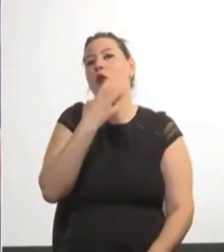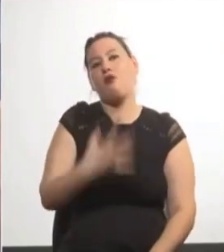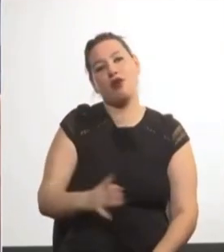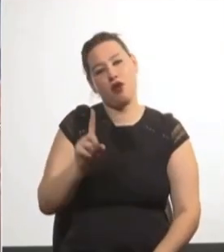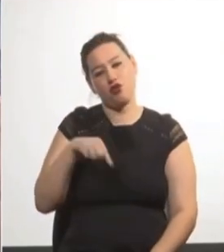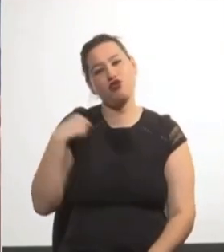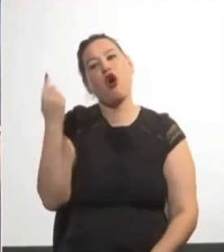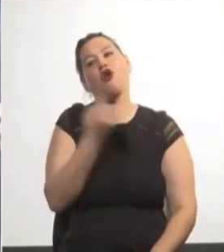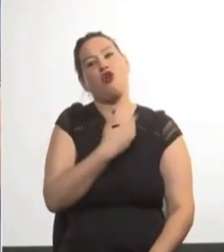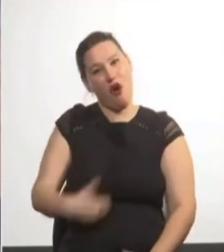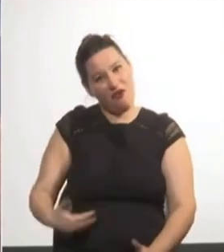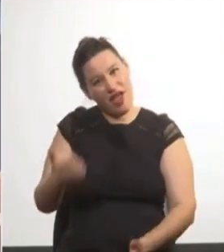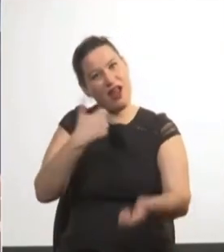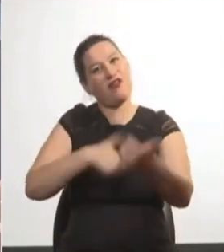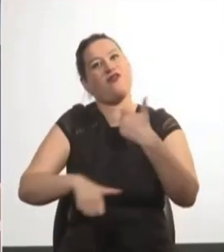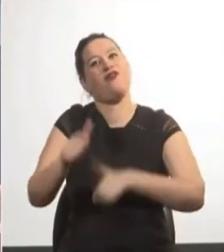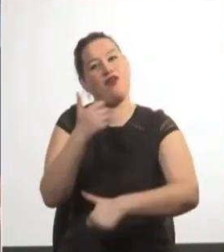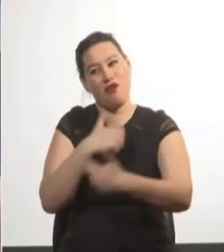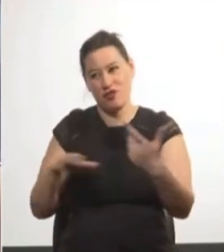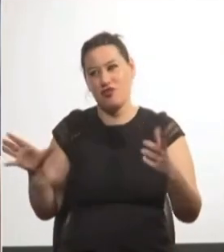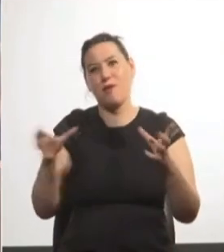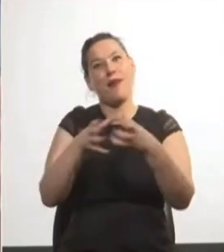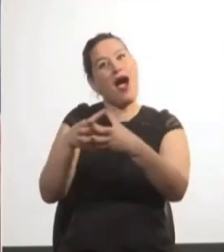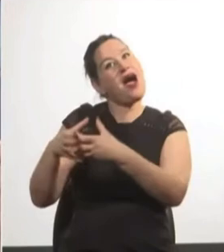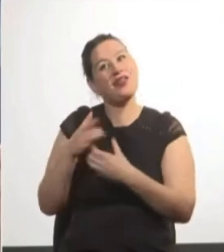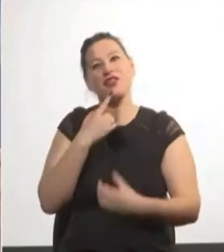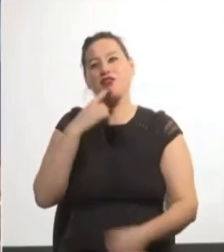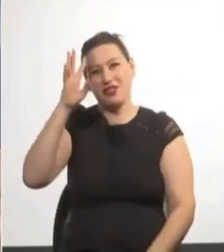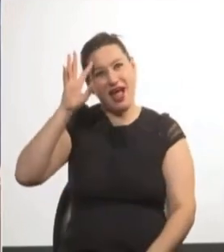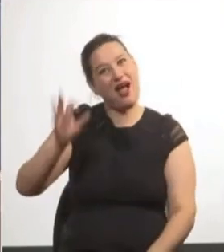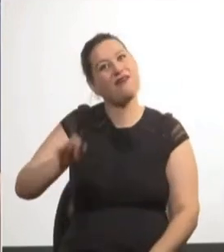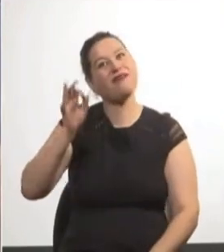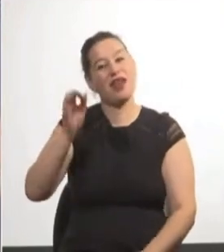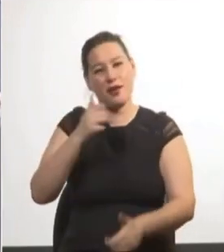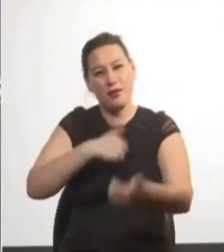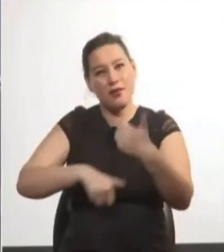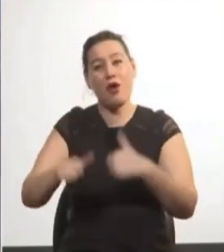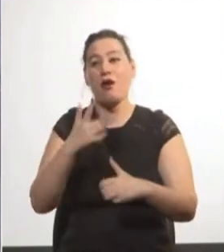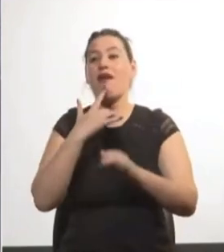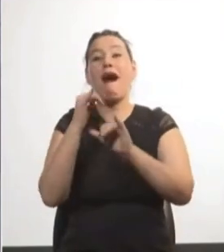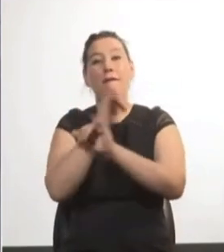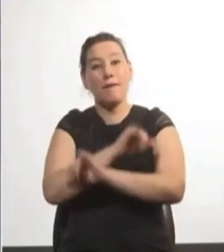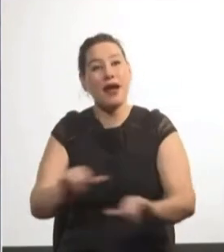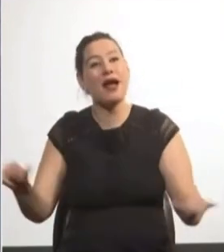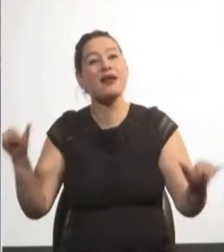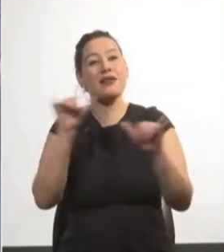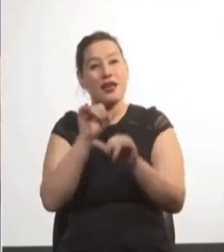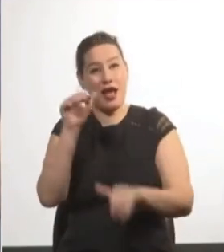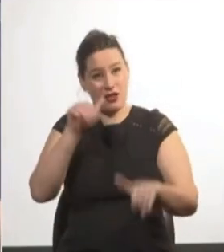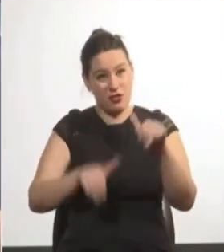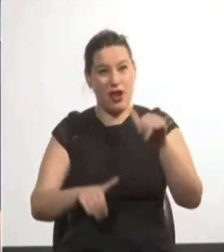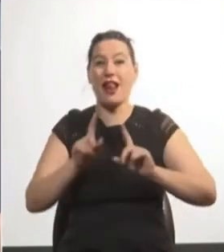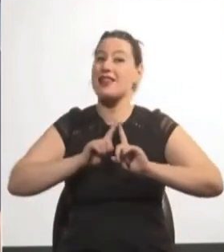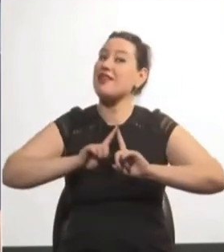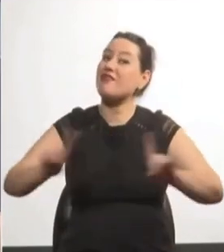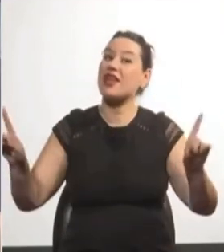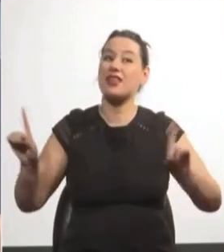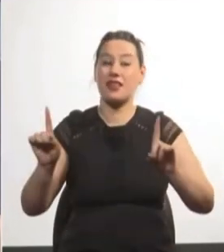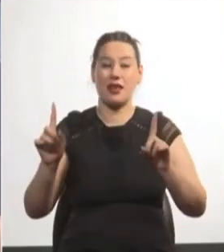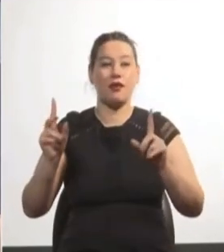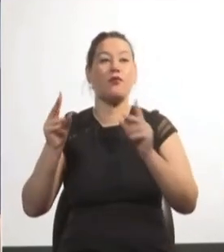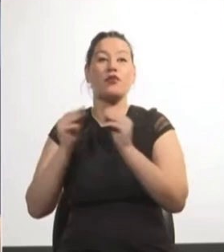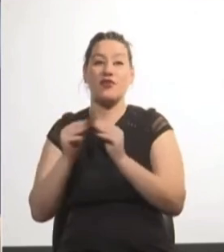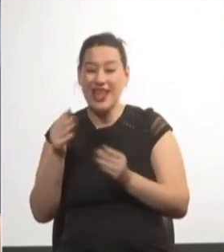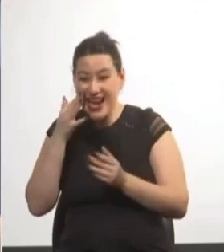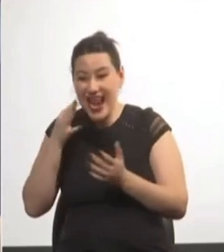todos gobernamos, todos los partidos han gobernado y sabemos que las campañas electorales son una cosa y después muchas veces